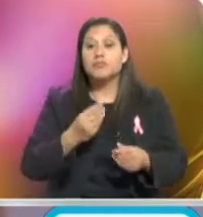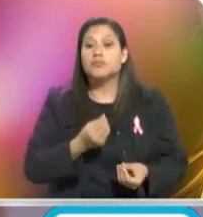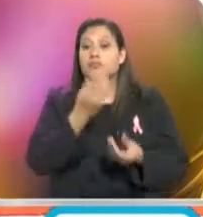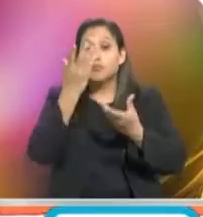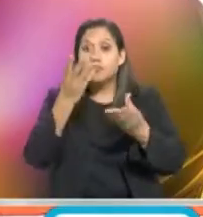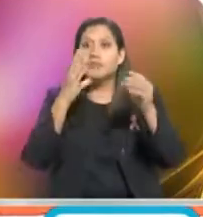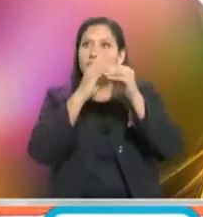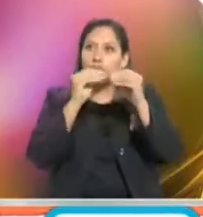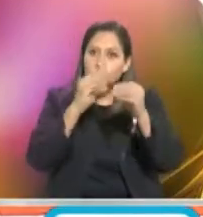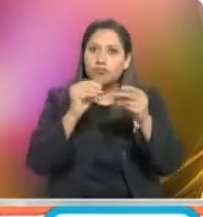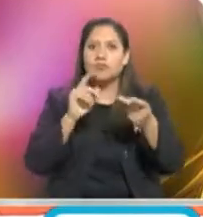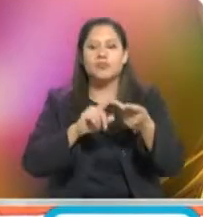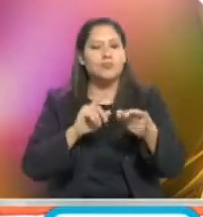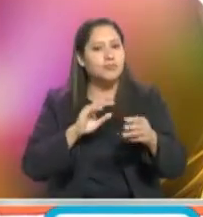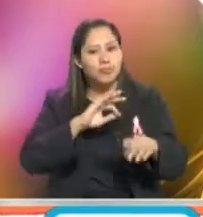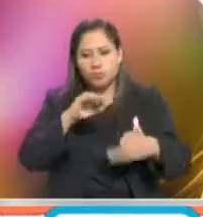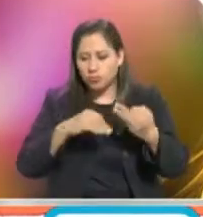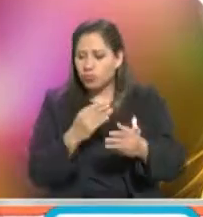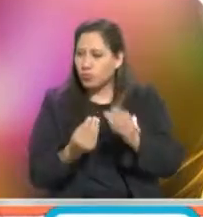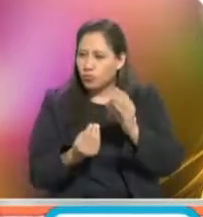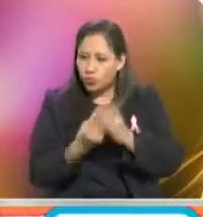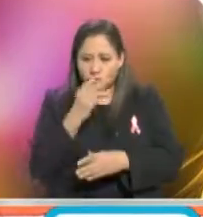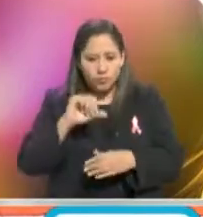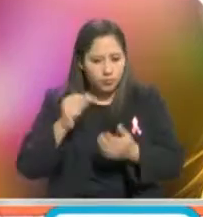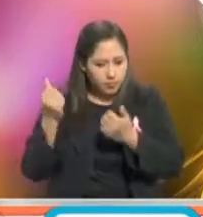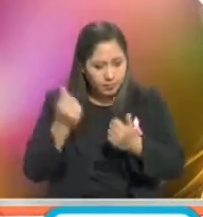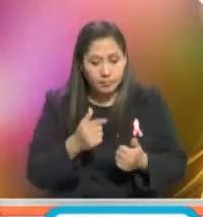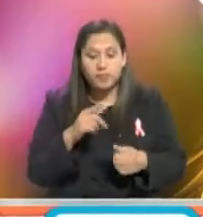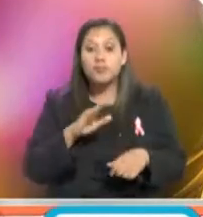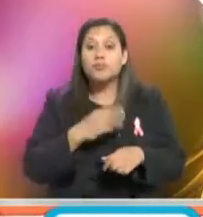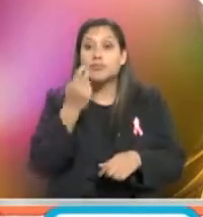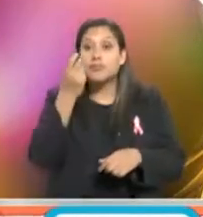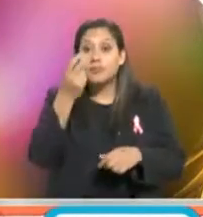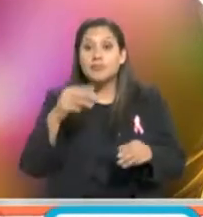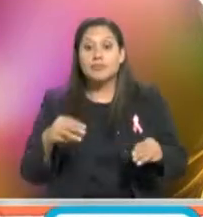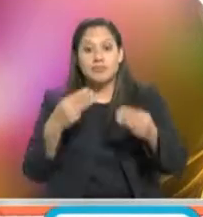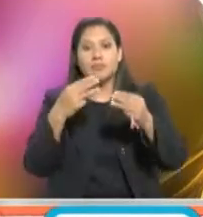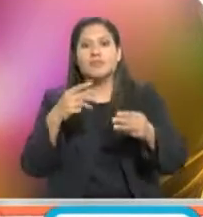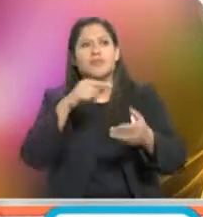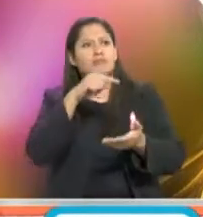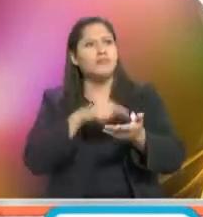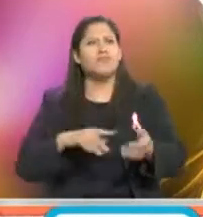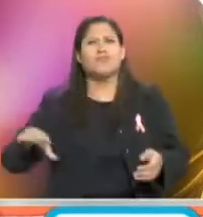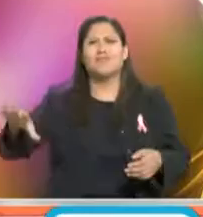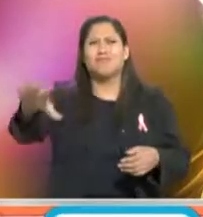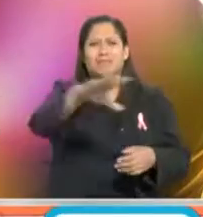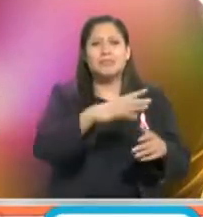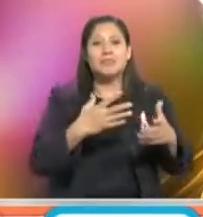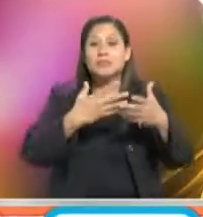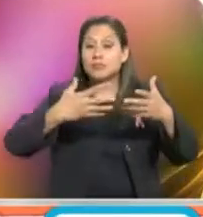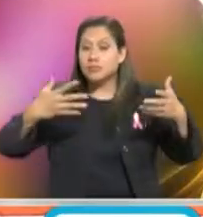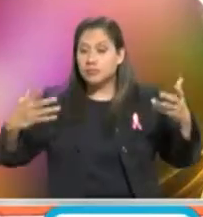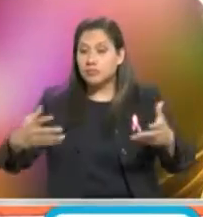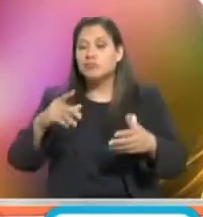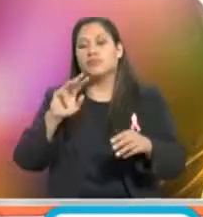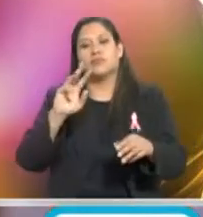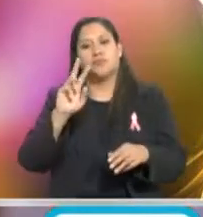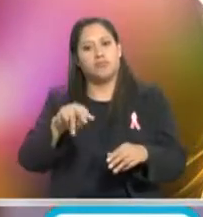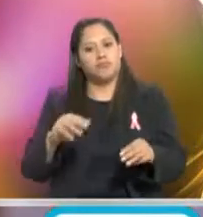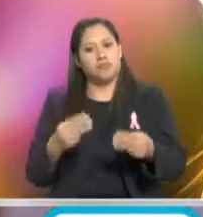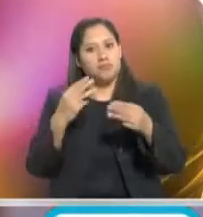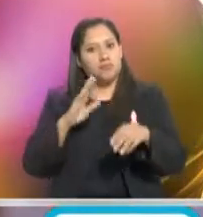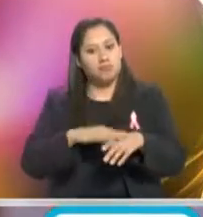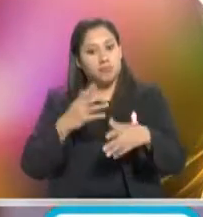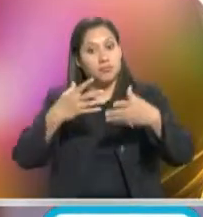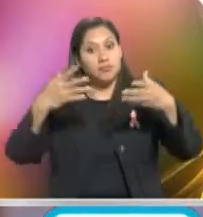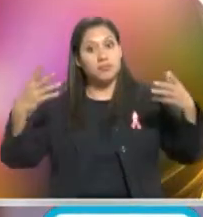la fruta, todo muy fresco, porque es un mercado que tiene una zona muy grande. Sí. Es una zona, realmente es el mercado más grande